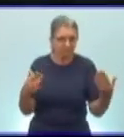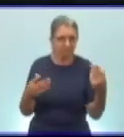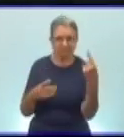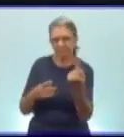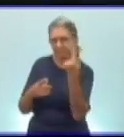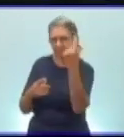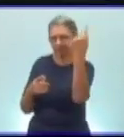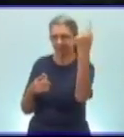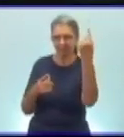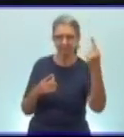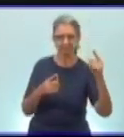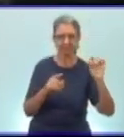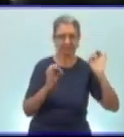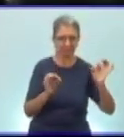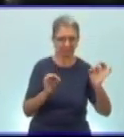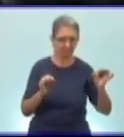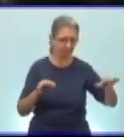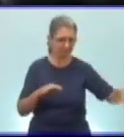llama resonancia.